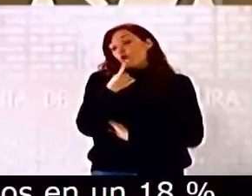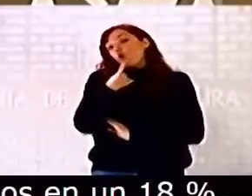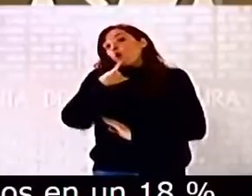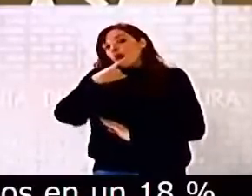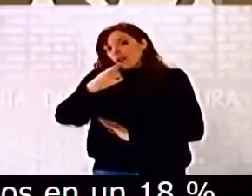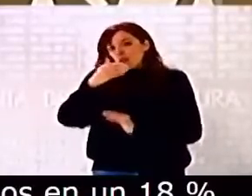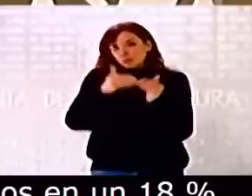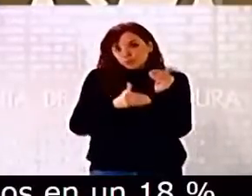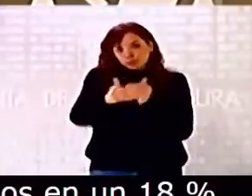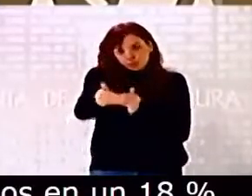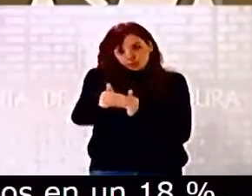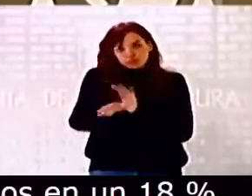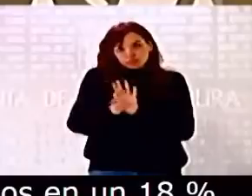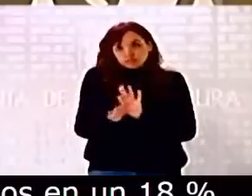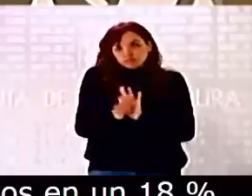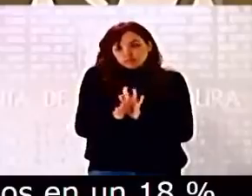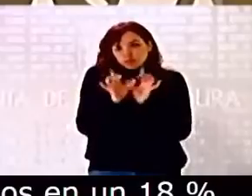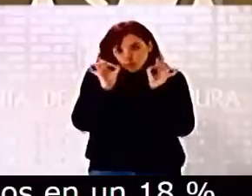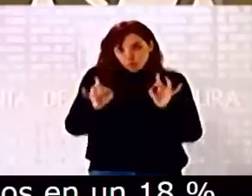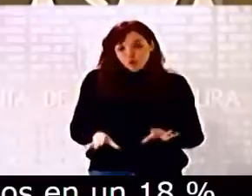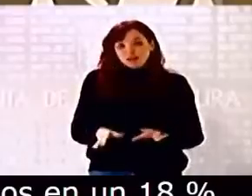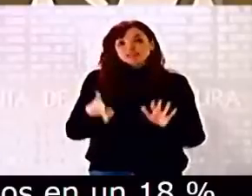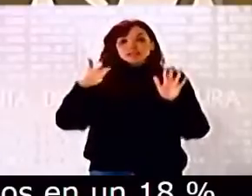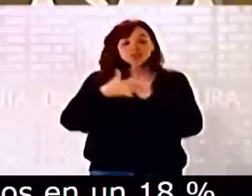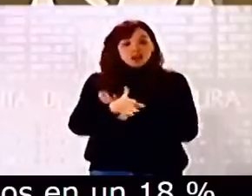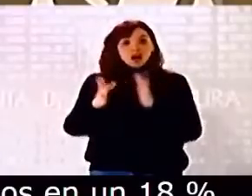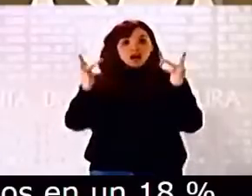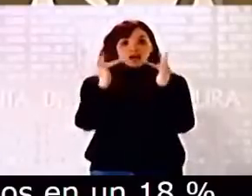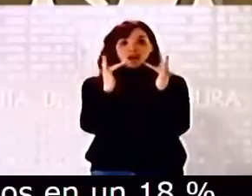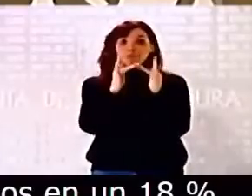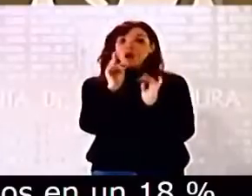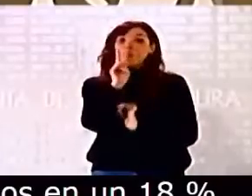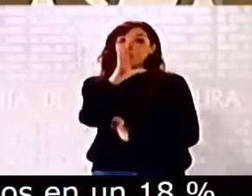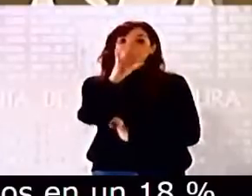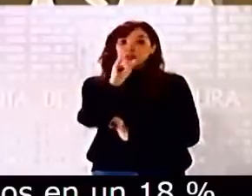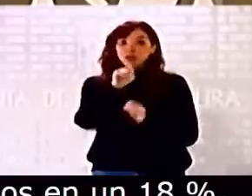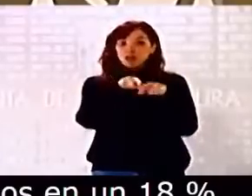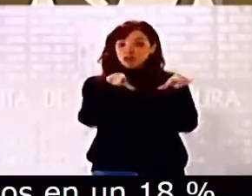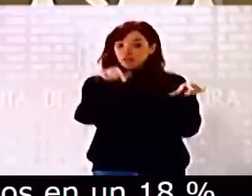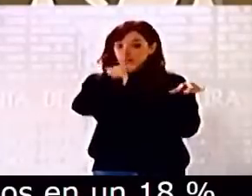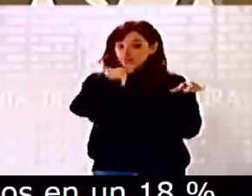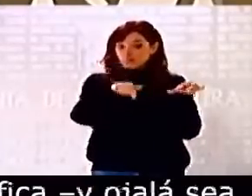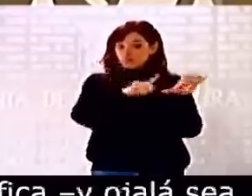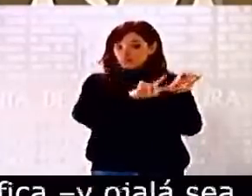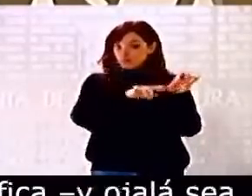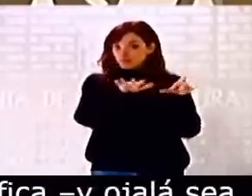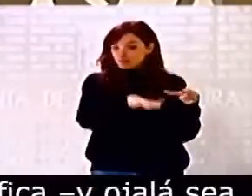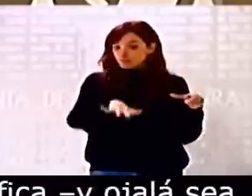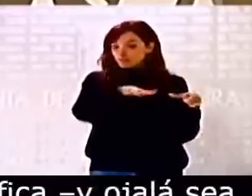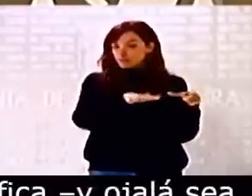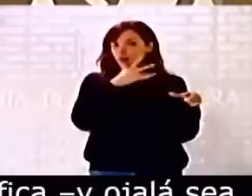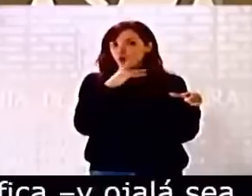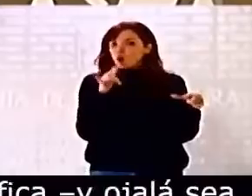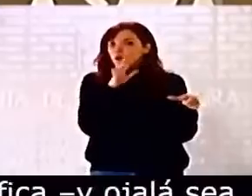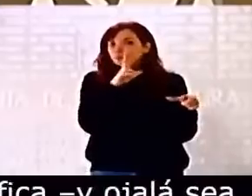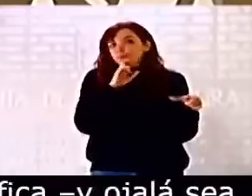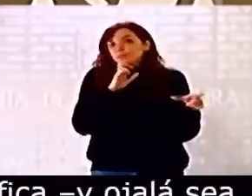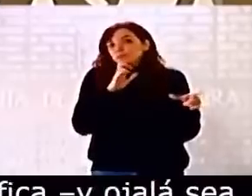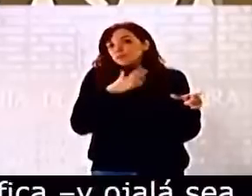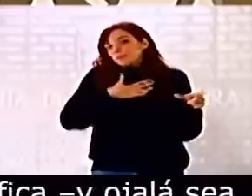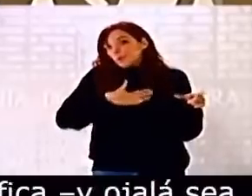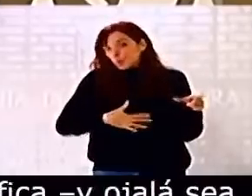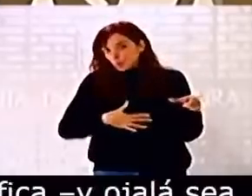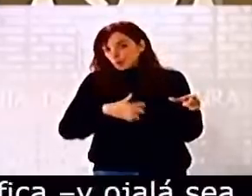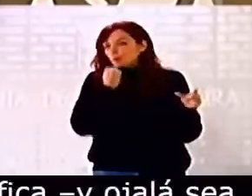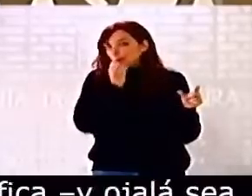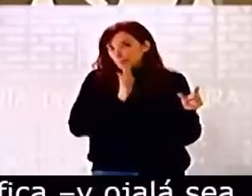sea así y siga siendo así, que las camas de UCI en este momento están siendo respetadas y,